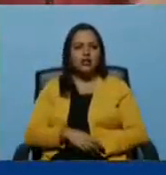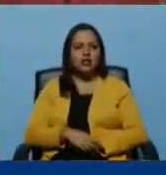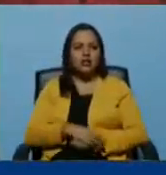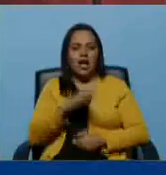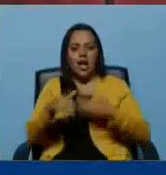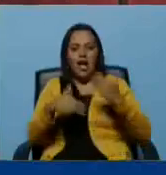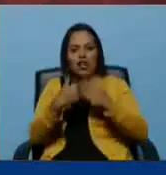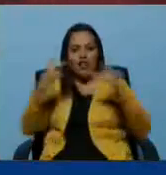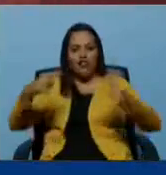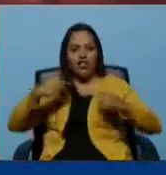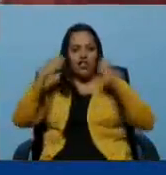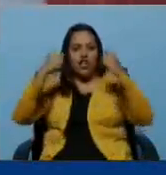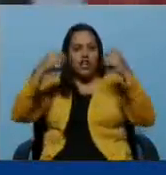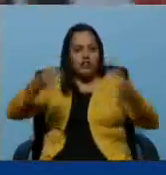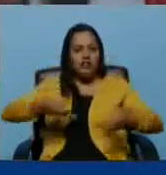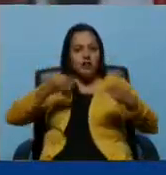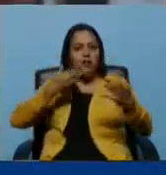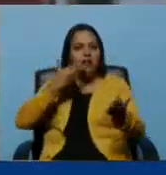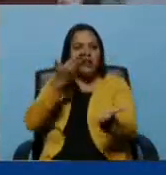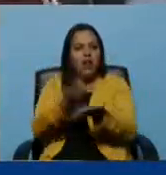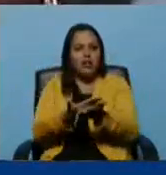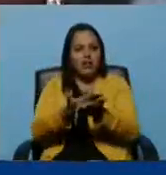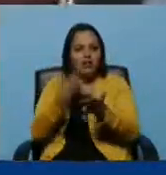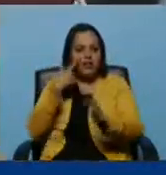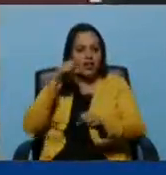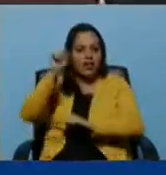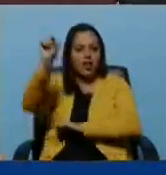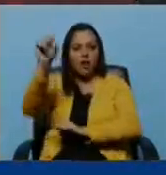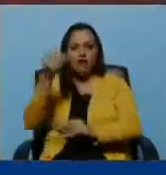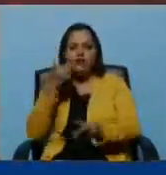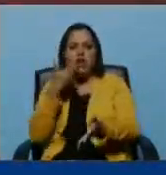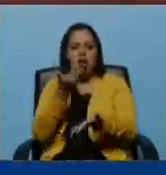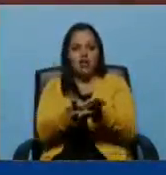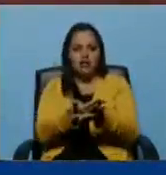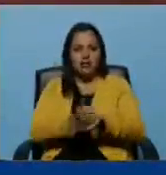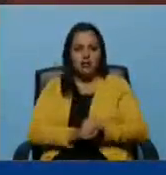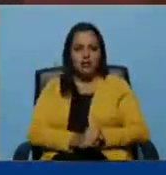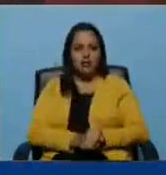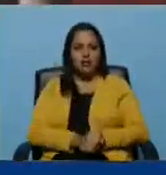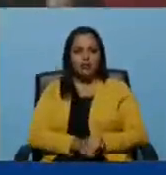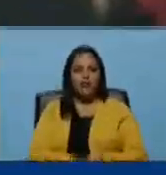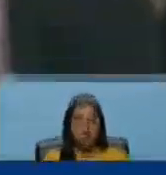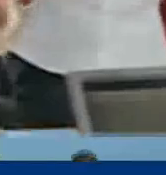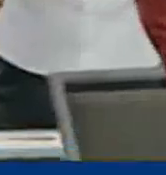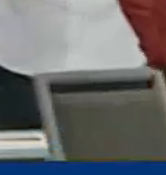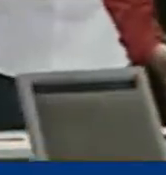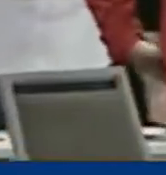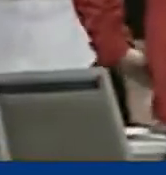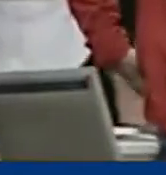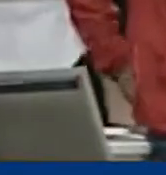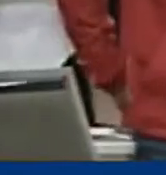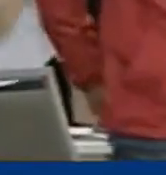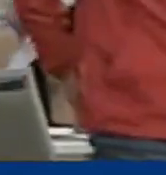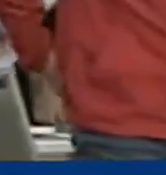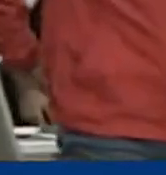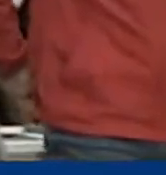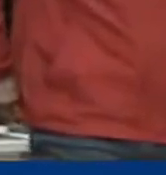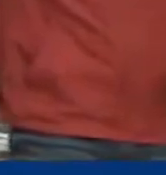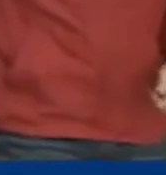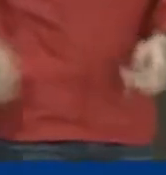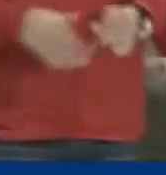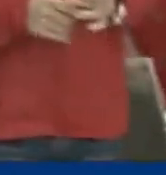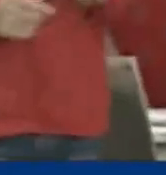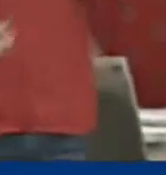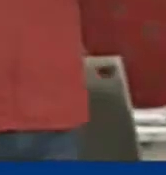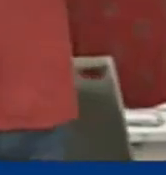Hasta la victoria siempre, gracias. Bueno, muchas gracias. De esta manera ha culminado este encuentro con la